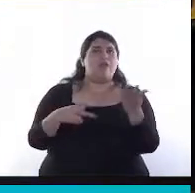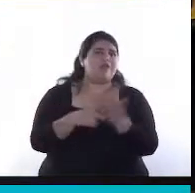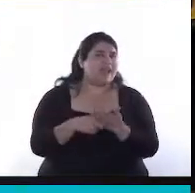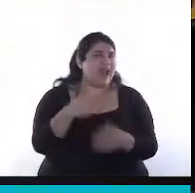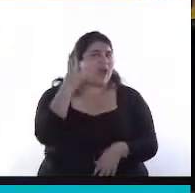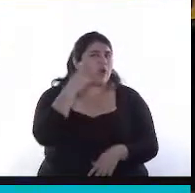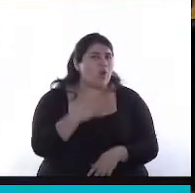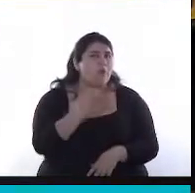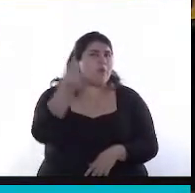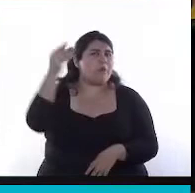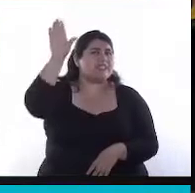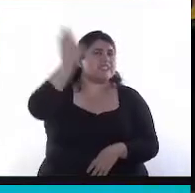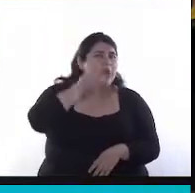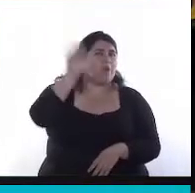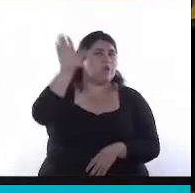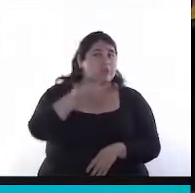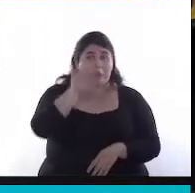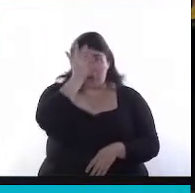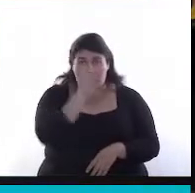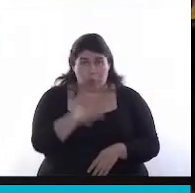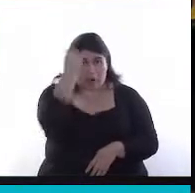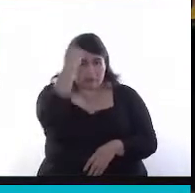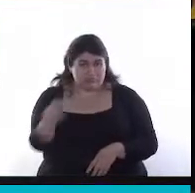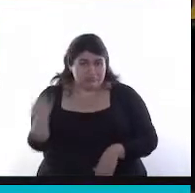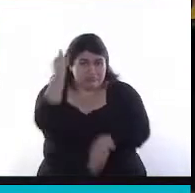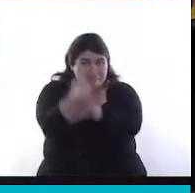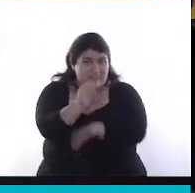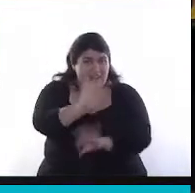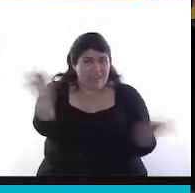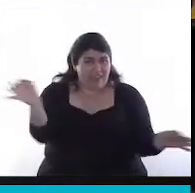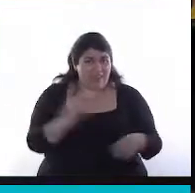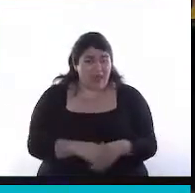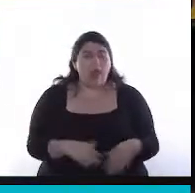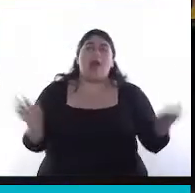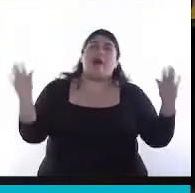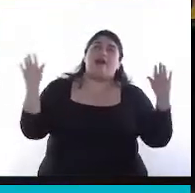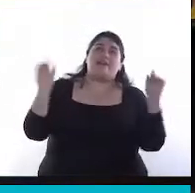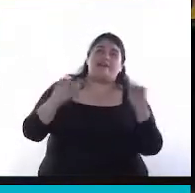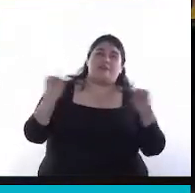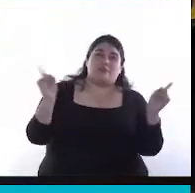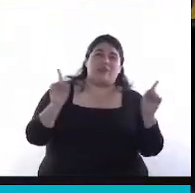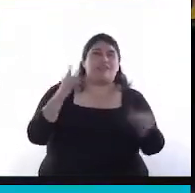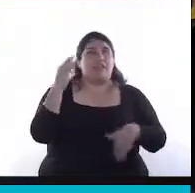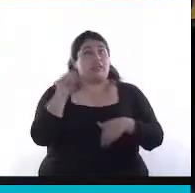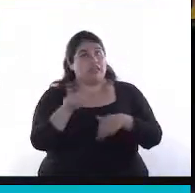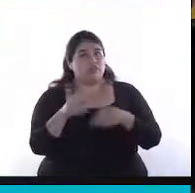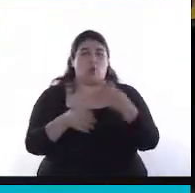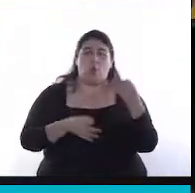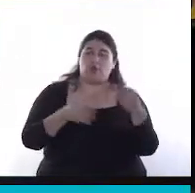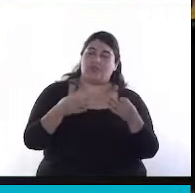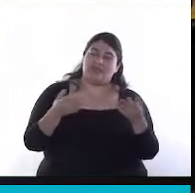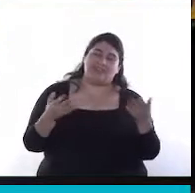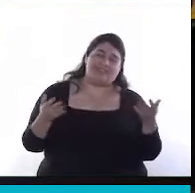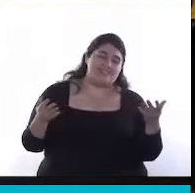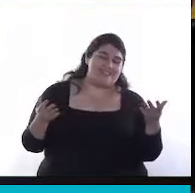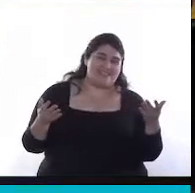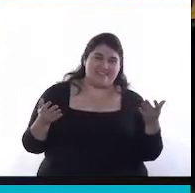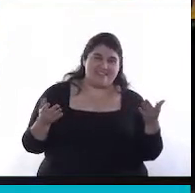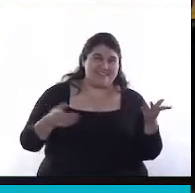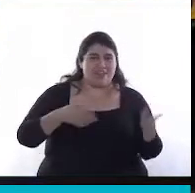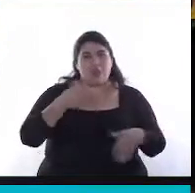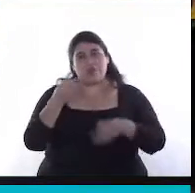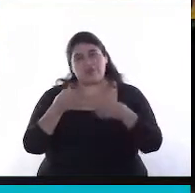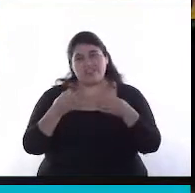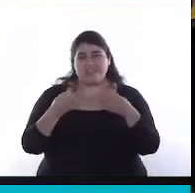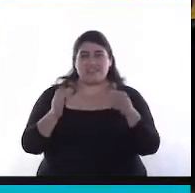citado declarar y no se presentó eso no eso es justicia justicia un batido